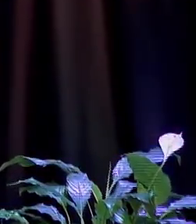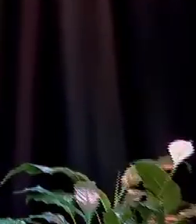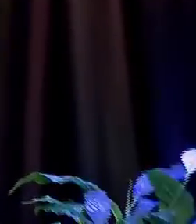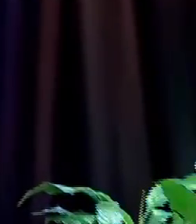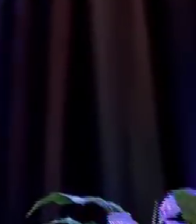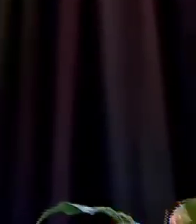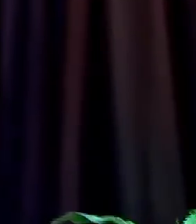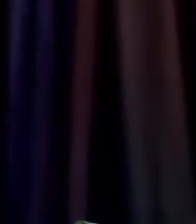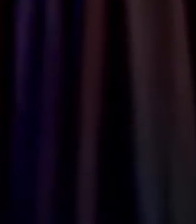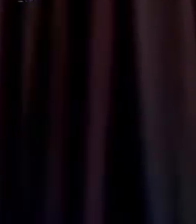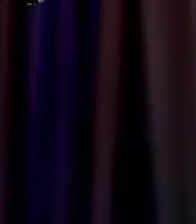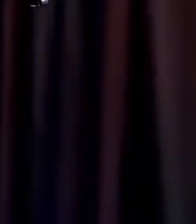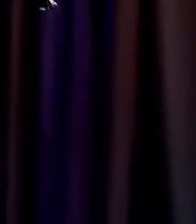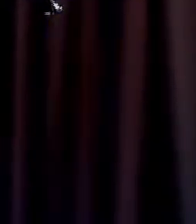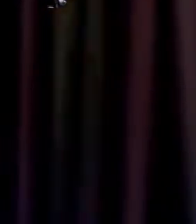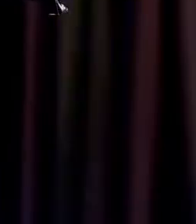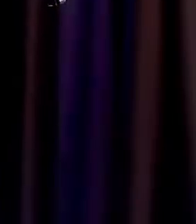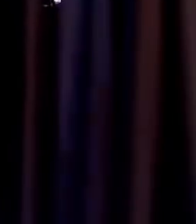conmigo